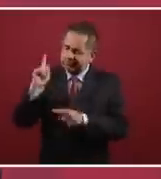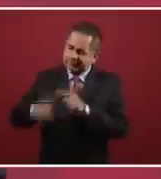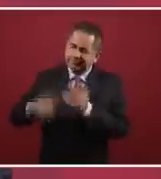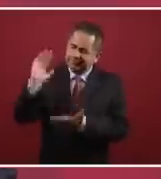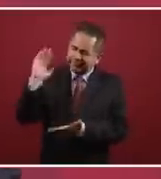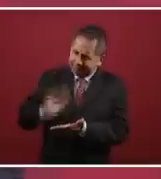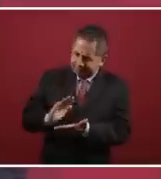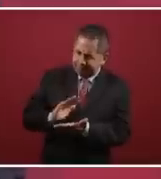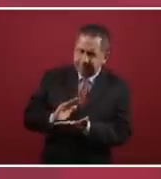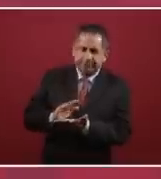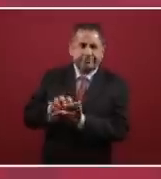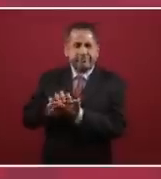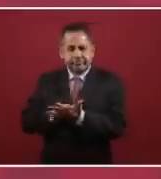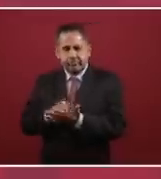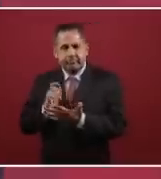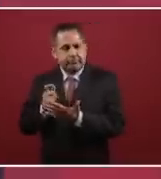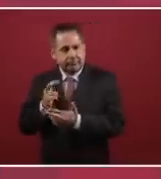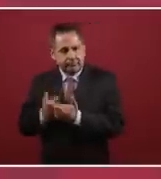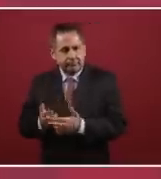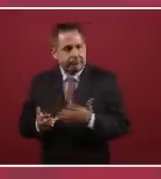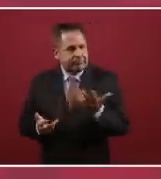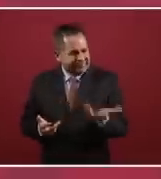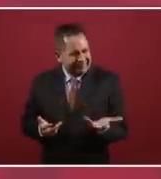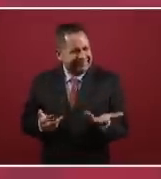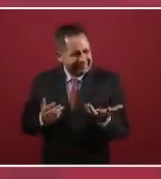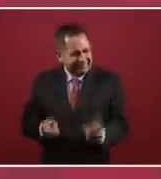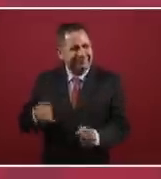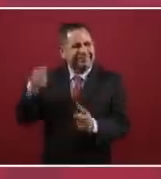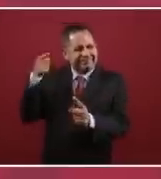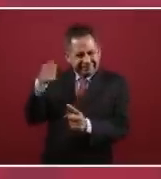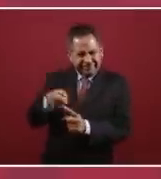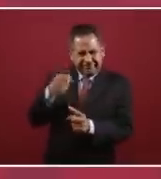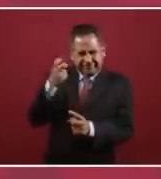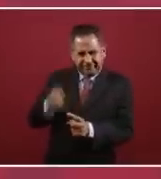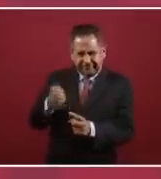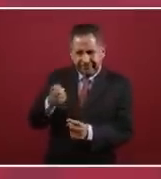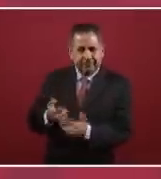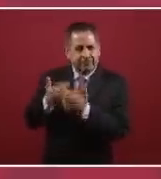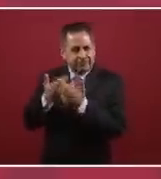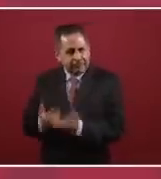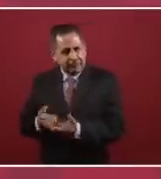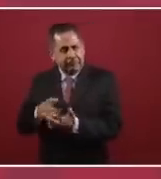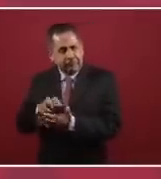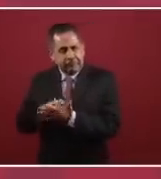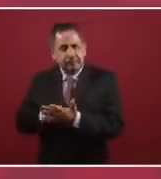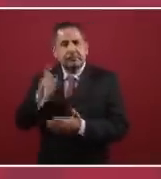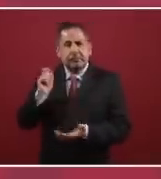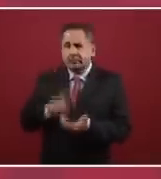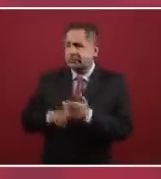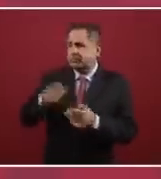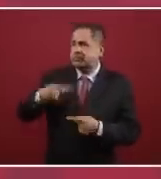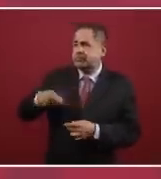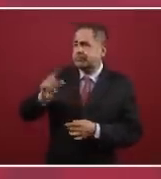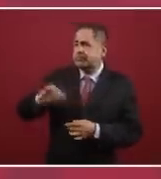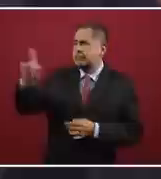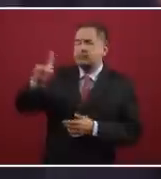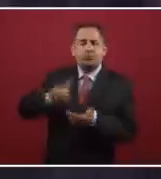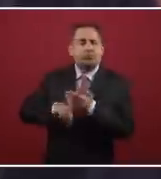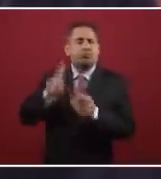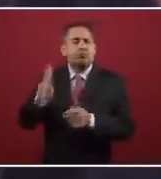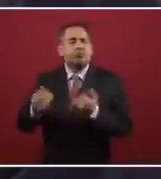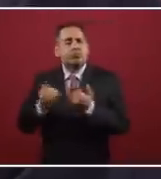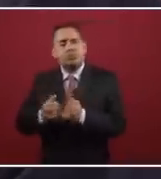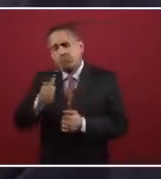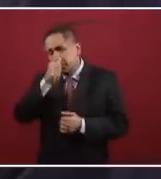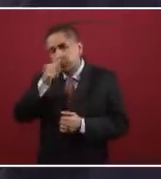Entonces, ¿qué es austeridad? Es que el funcionario aprenda, como decía Juárez, a